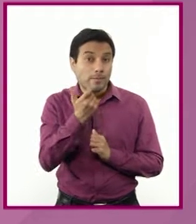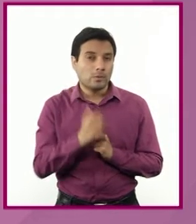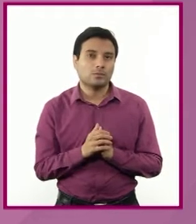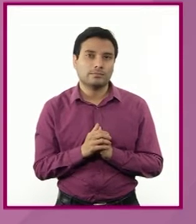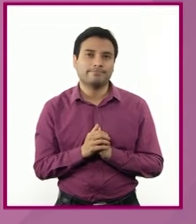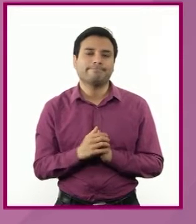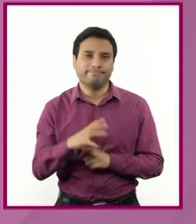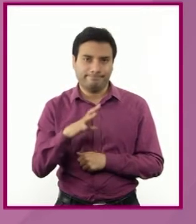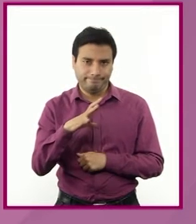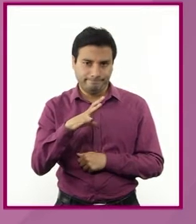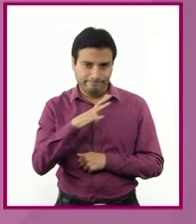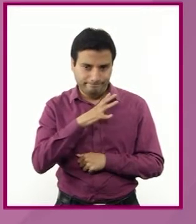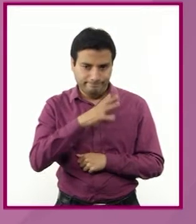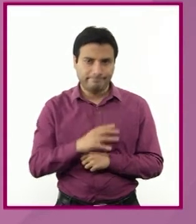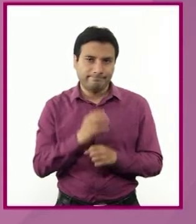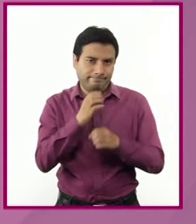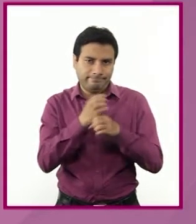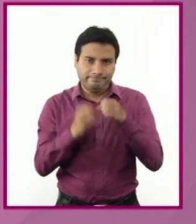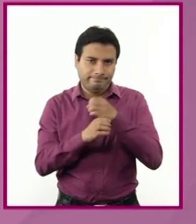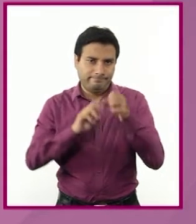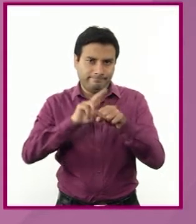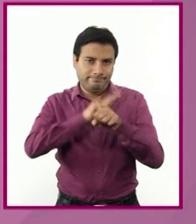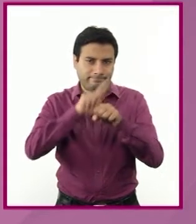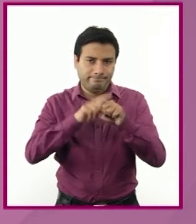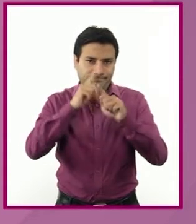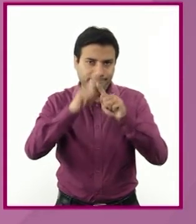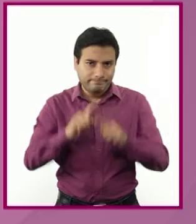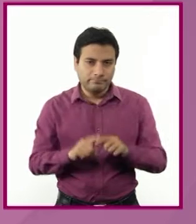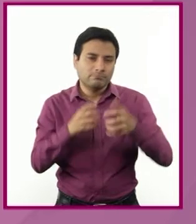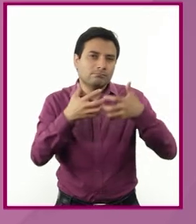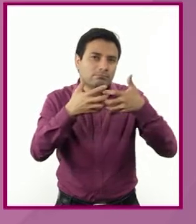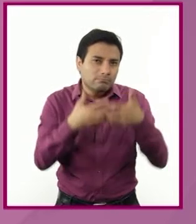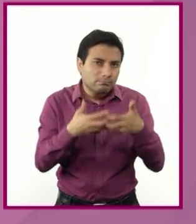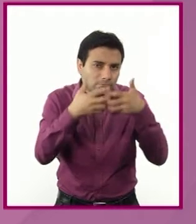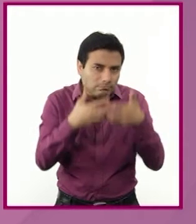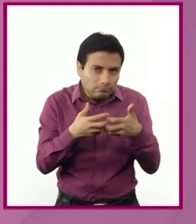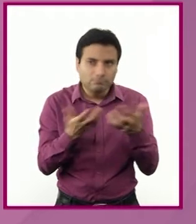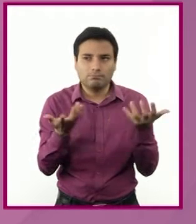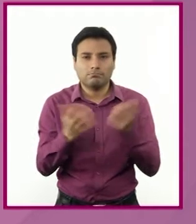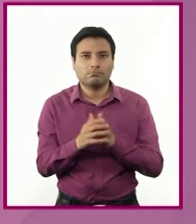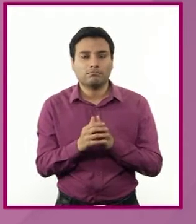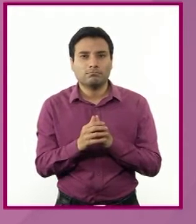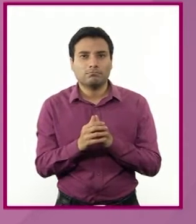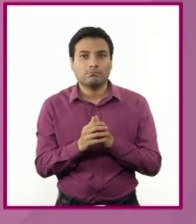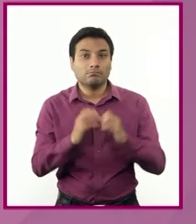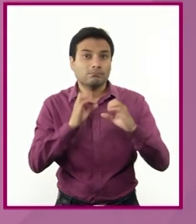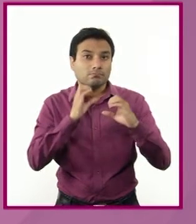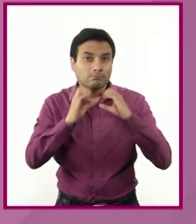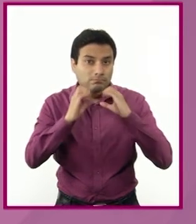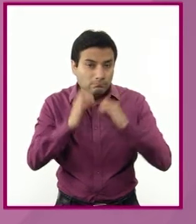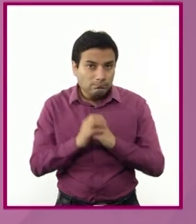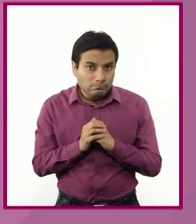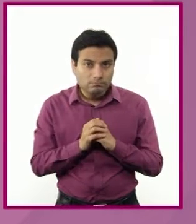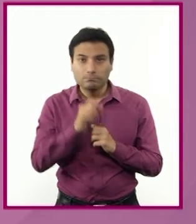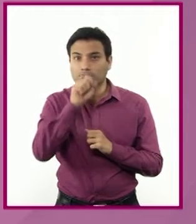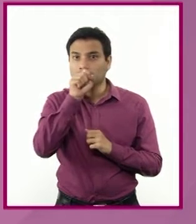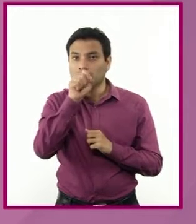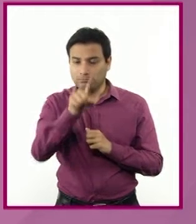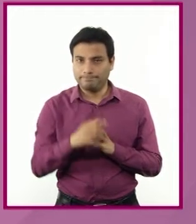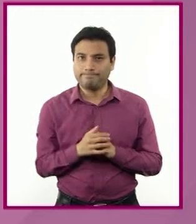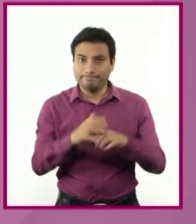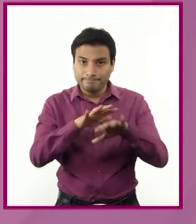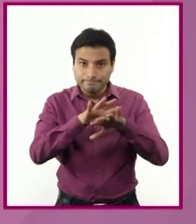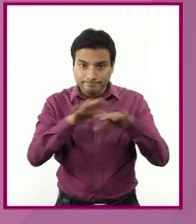La presencia de recursos naturales, actividades industriales, disponibilidad de comunicaciones y proximidad al